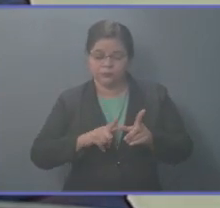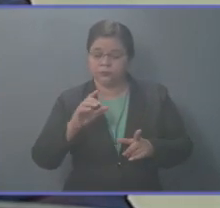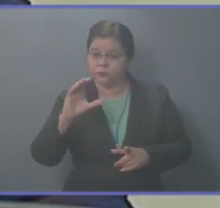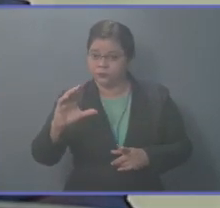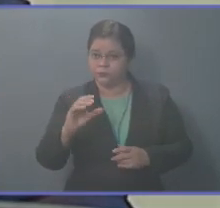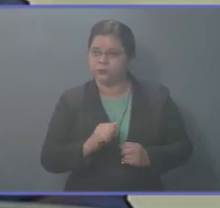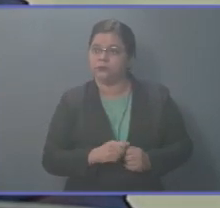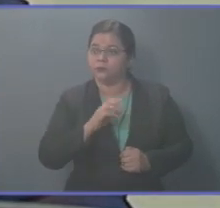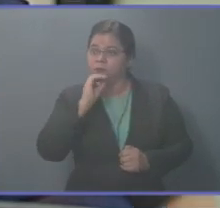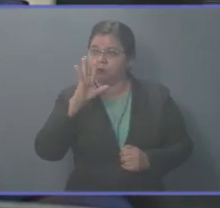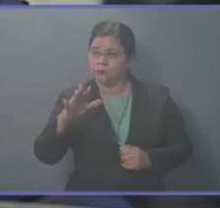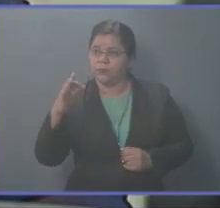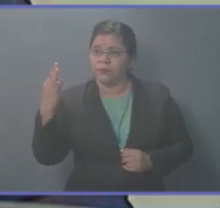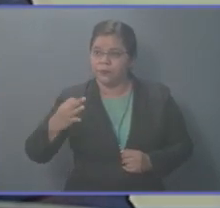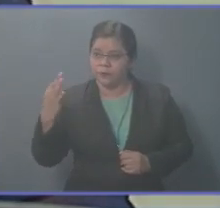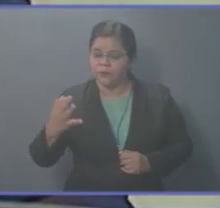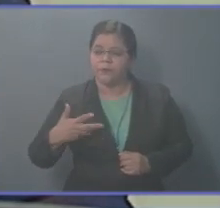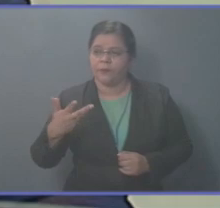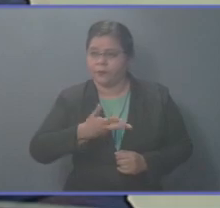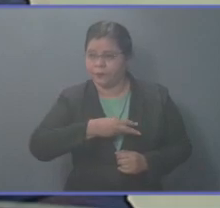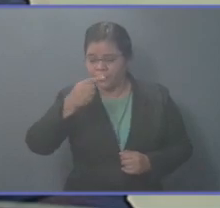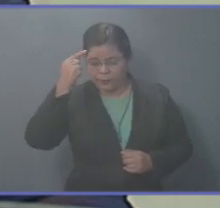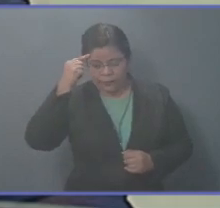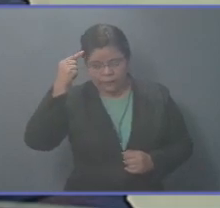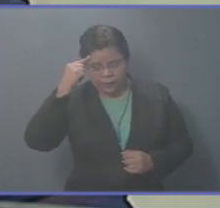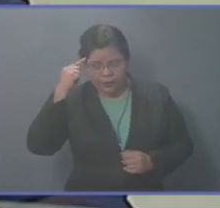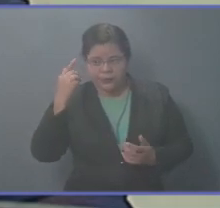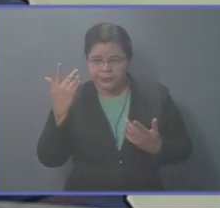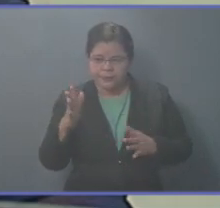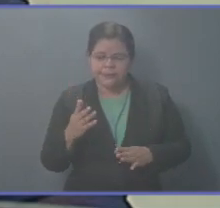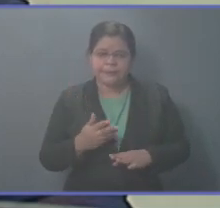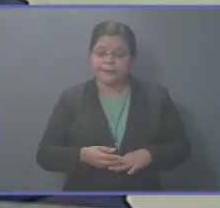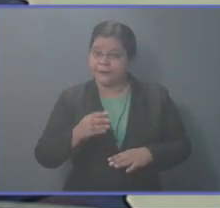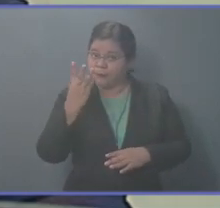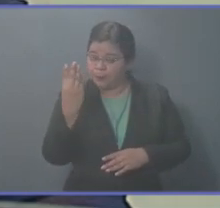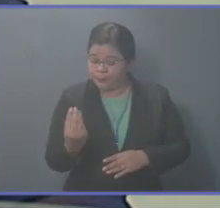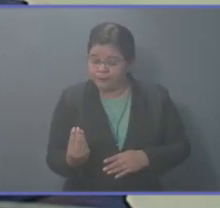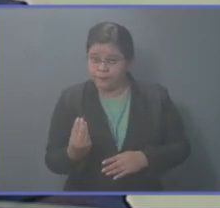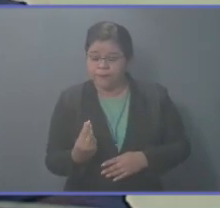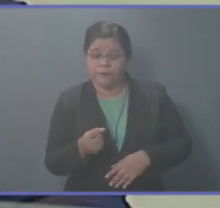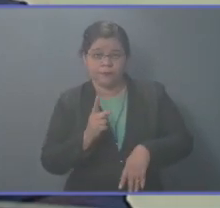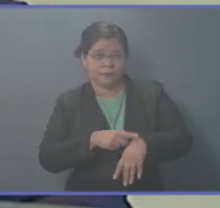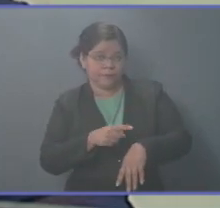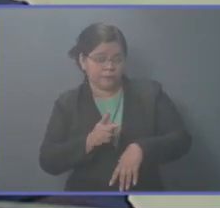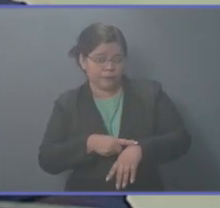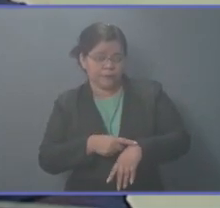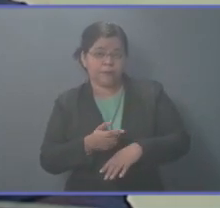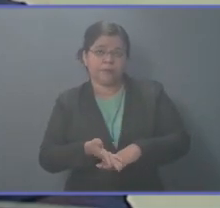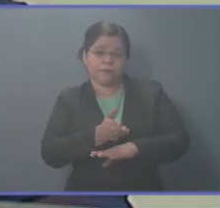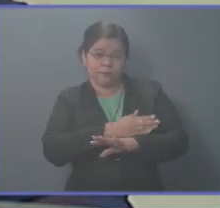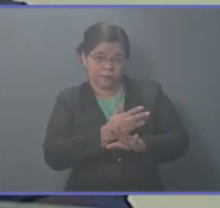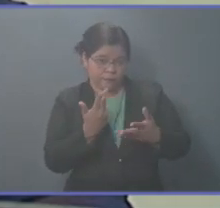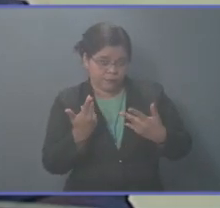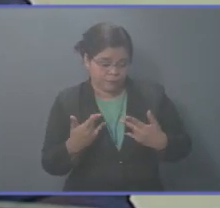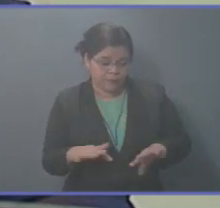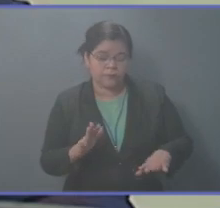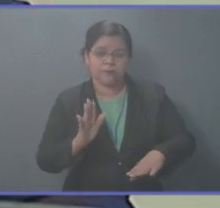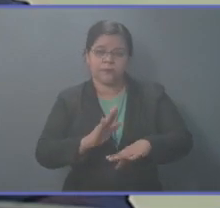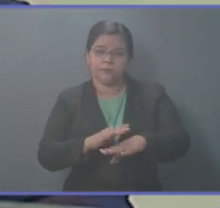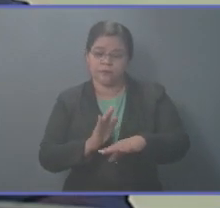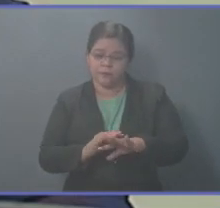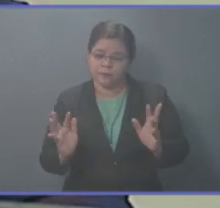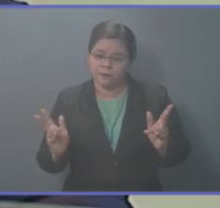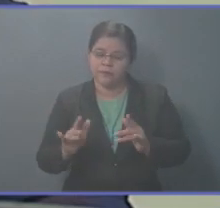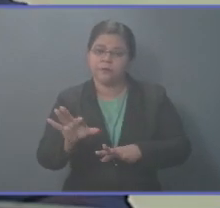manera, debe de considerarse que, aunque ya han transcurrido las fechas y horas que se hizo la convocatoria, han